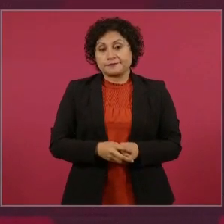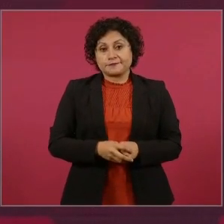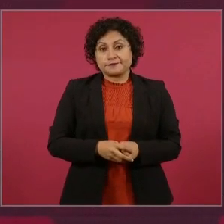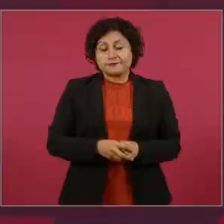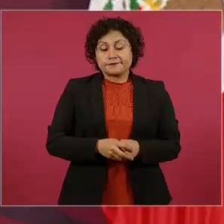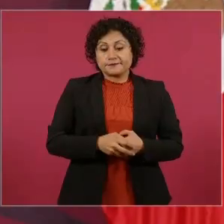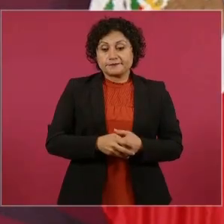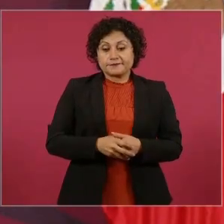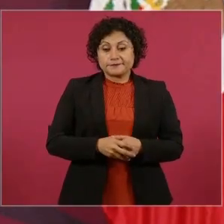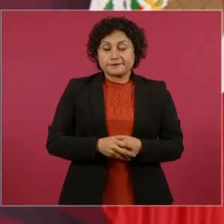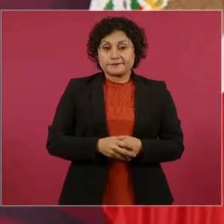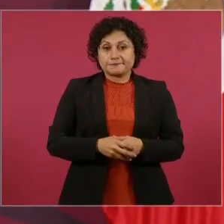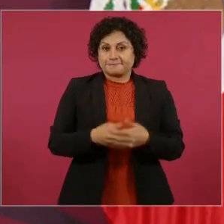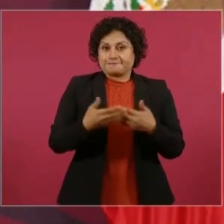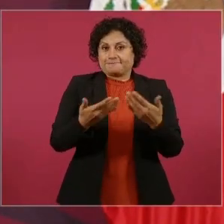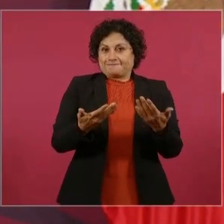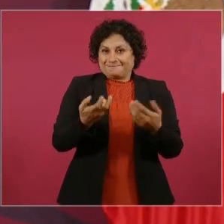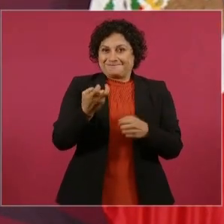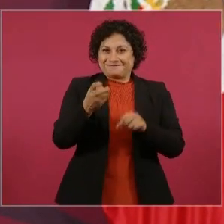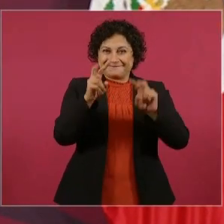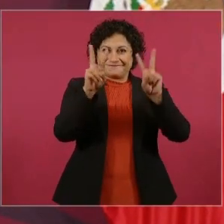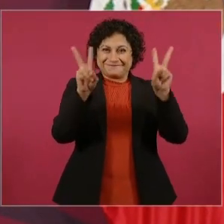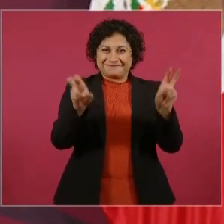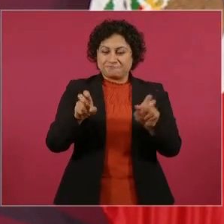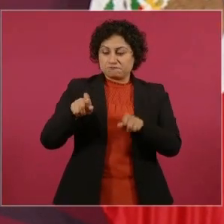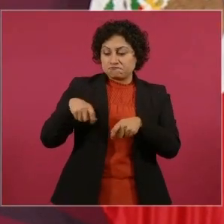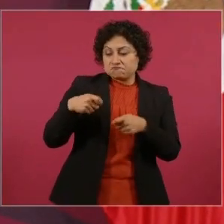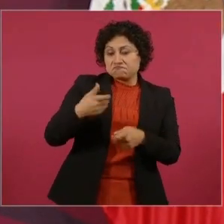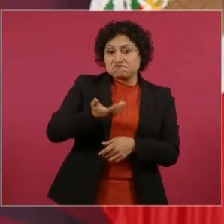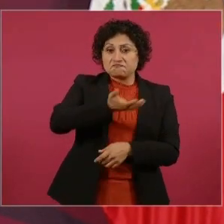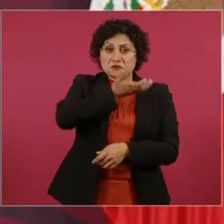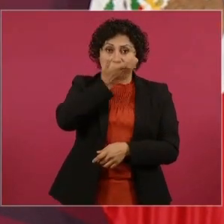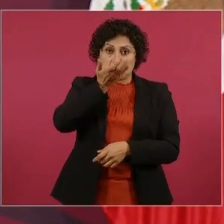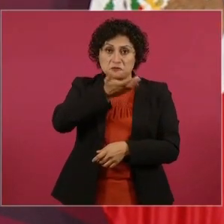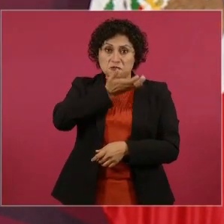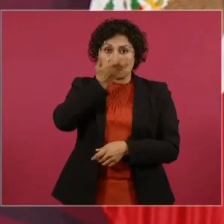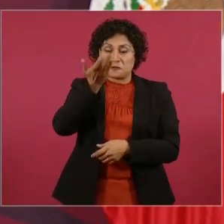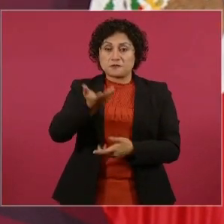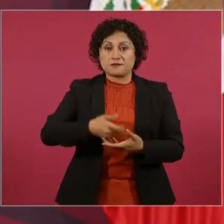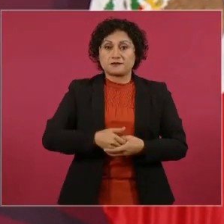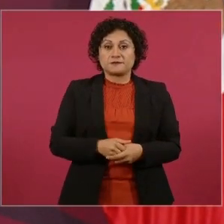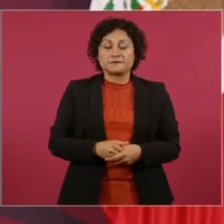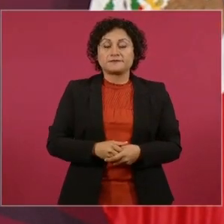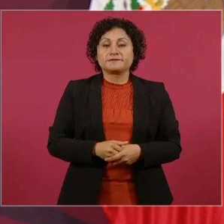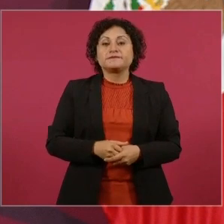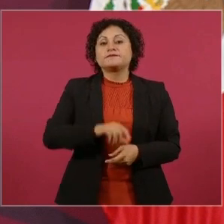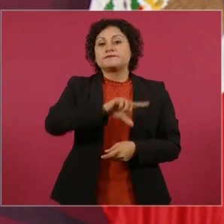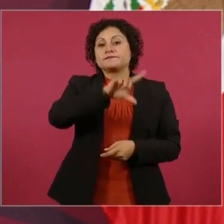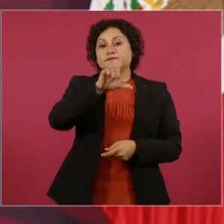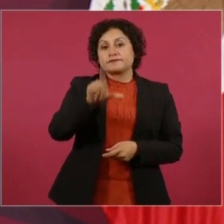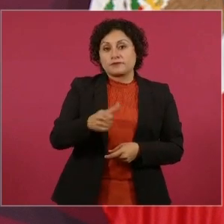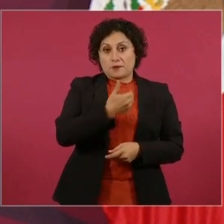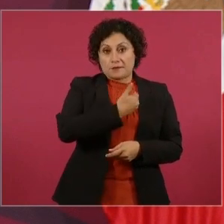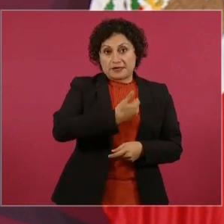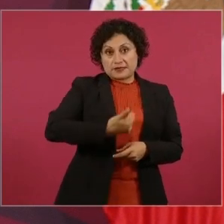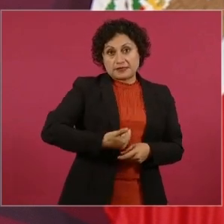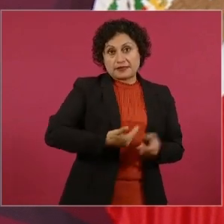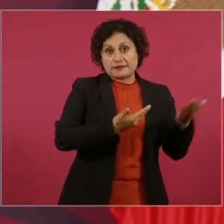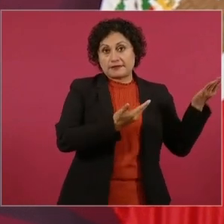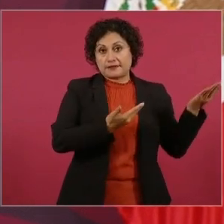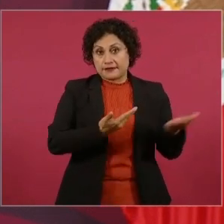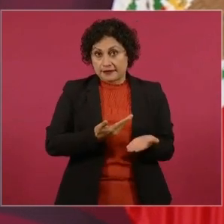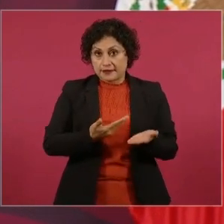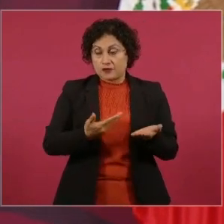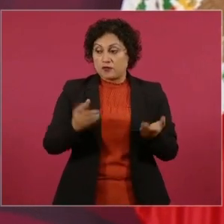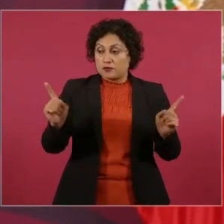esperar son costumbres Entonces ya cuando llegó el presidente pues ya